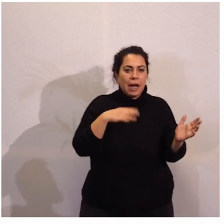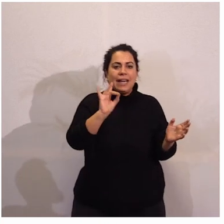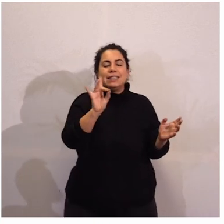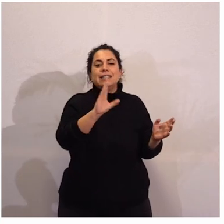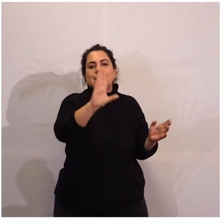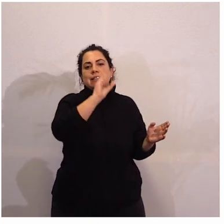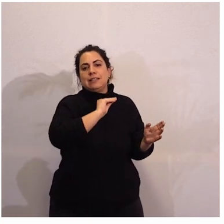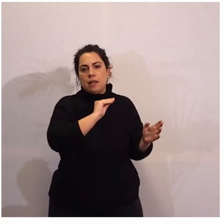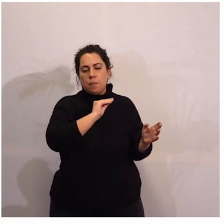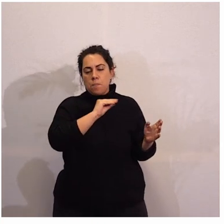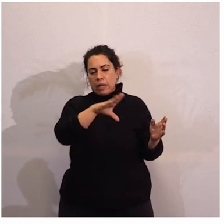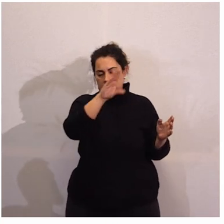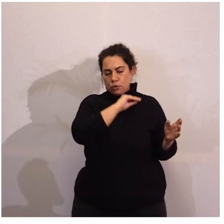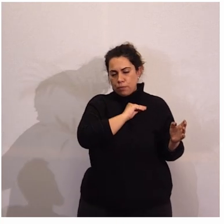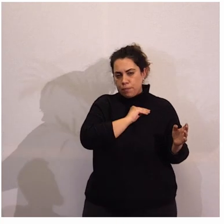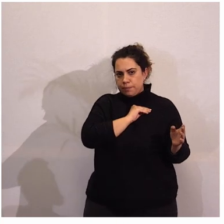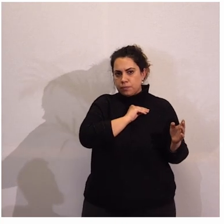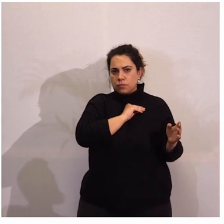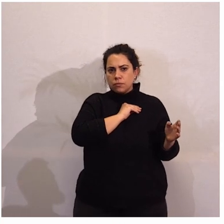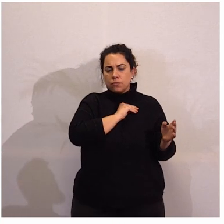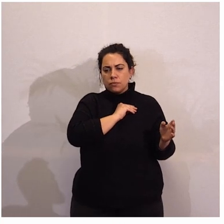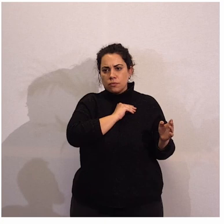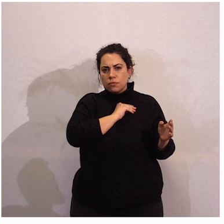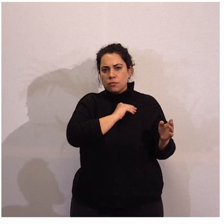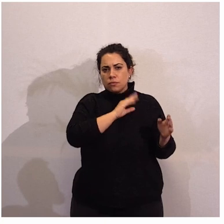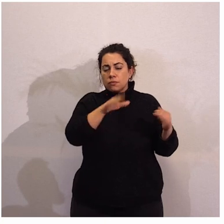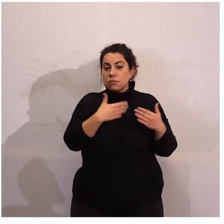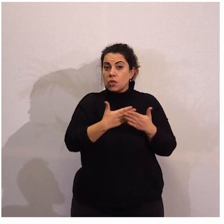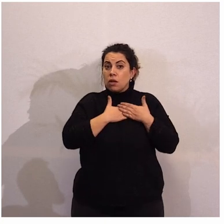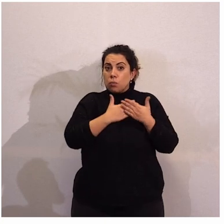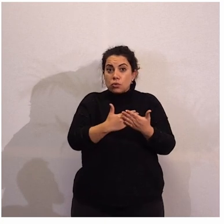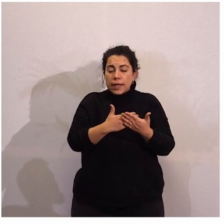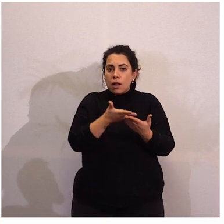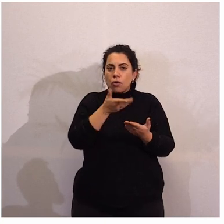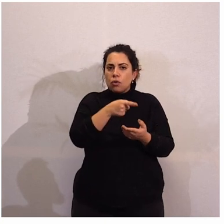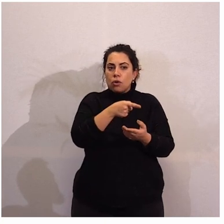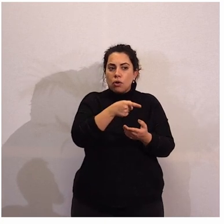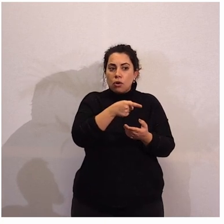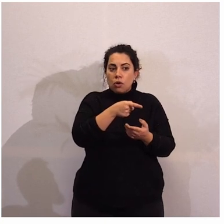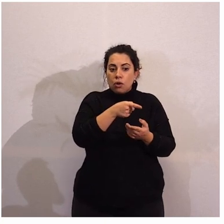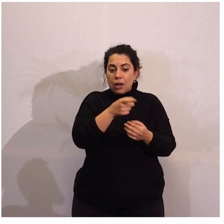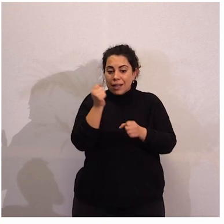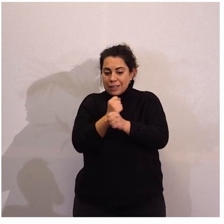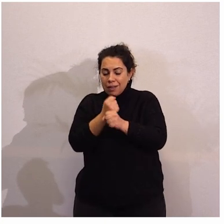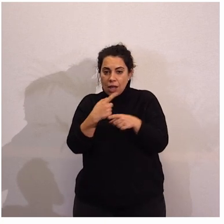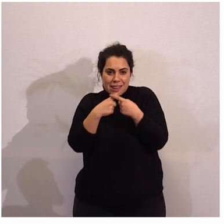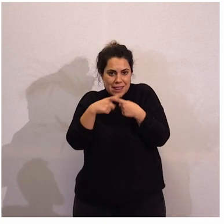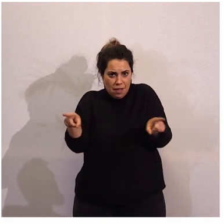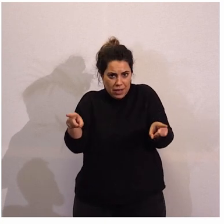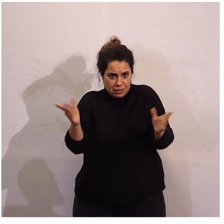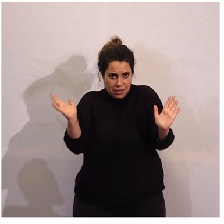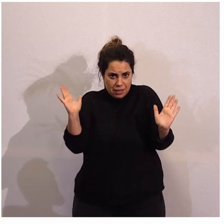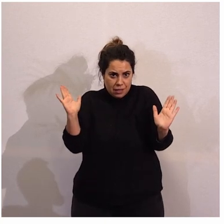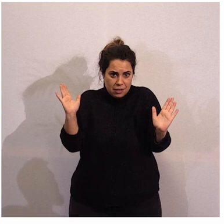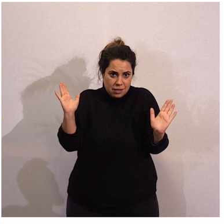bueno, sí te entiendo. Es que el voluntariado es una cosa y el trabajo es otra. Claro, pero